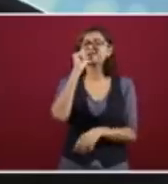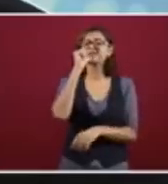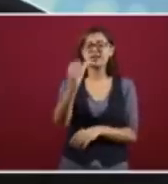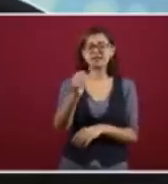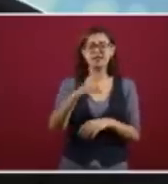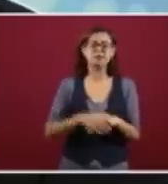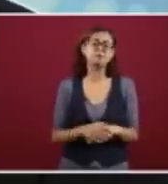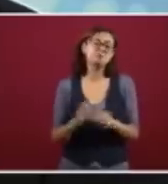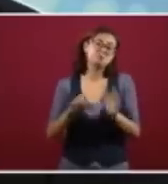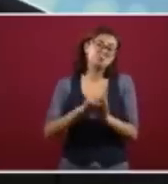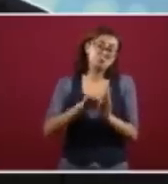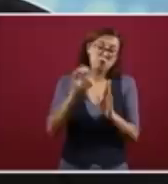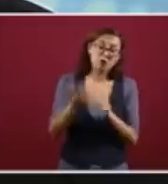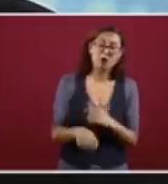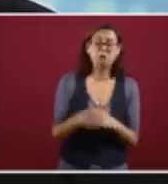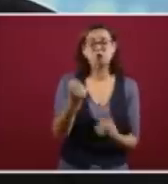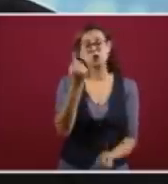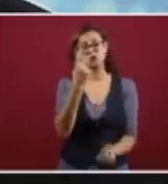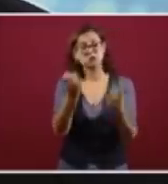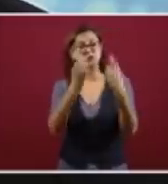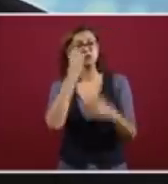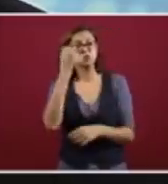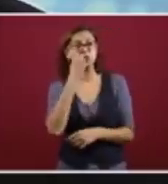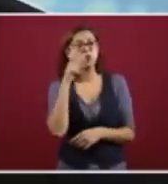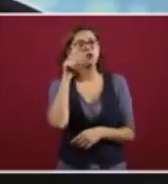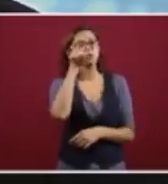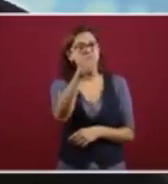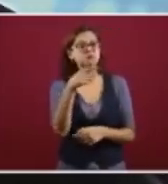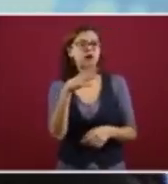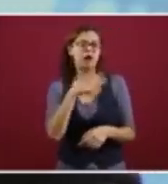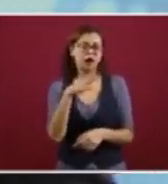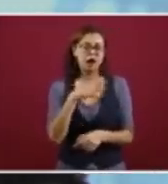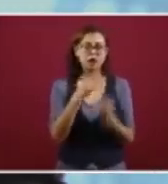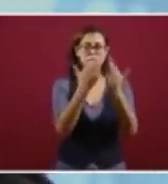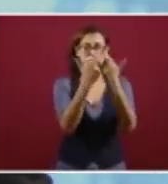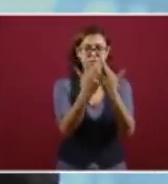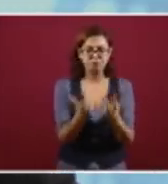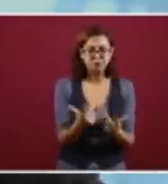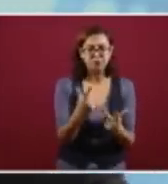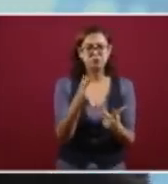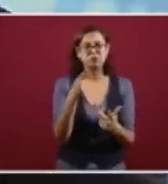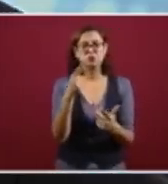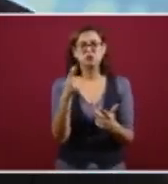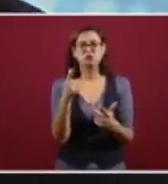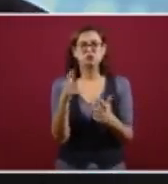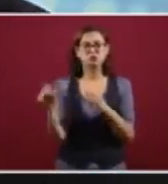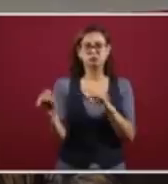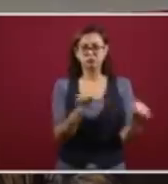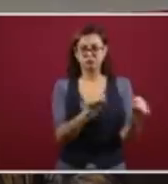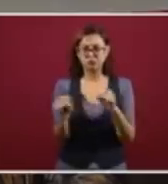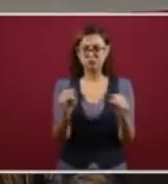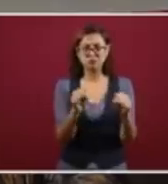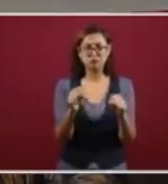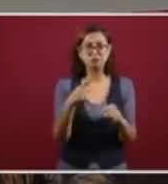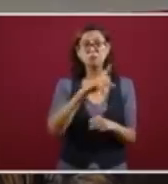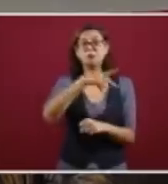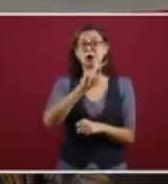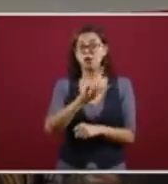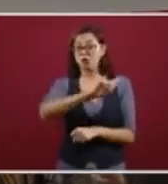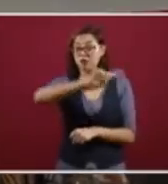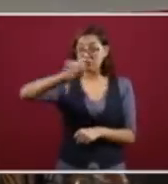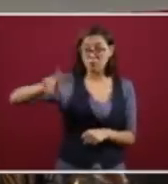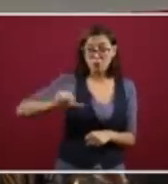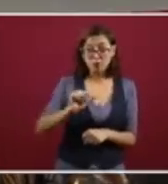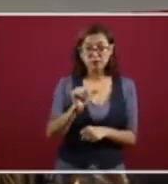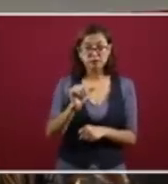había casos de planteles educativos que habían sido señalados como planteles con afectaciones por los sismos. Sin embargo, cuando regresamos